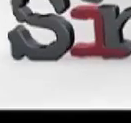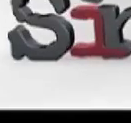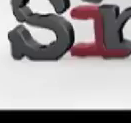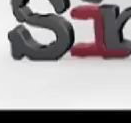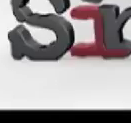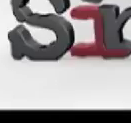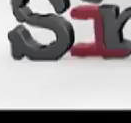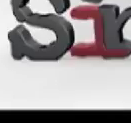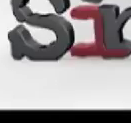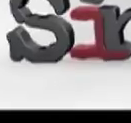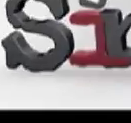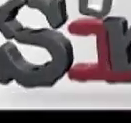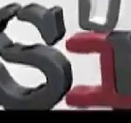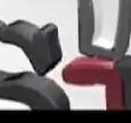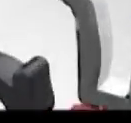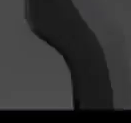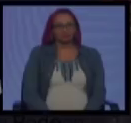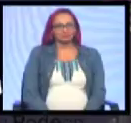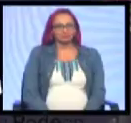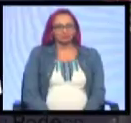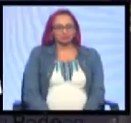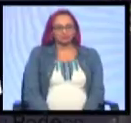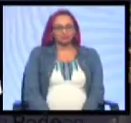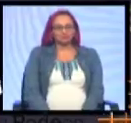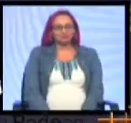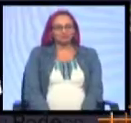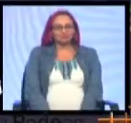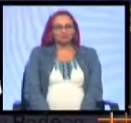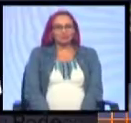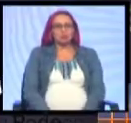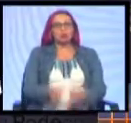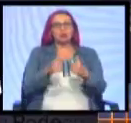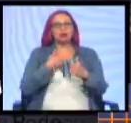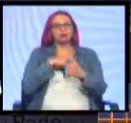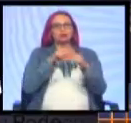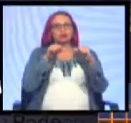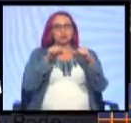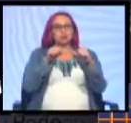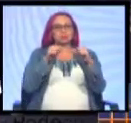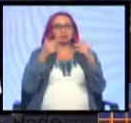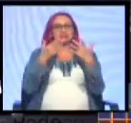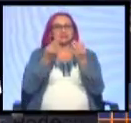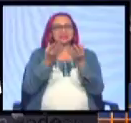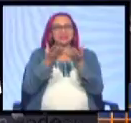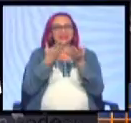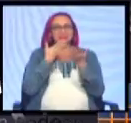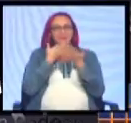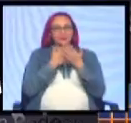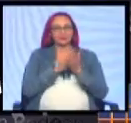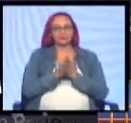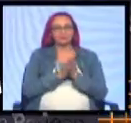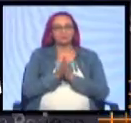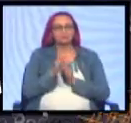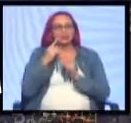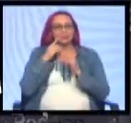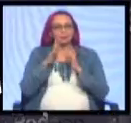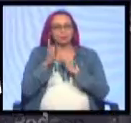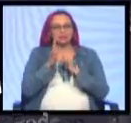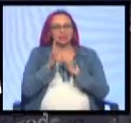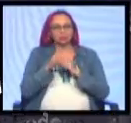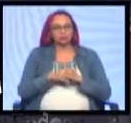Continuamos con Sin Rodeos. Muy bien, nosotros continuamos y quisiera